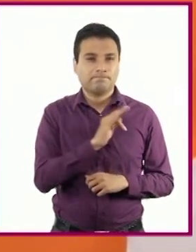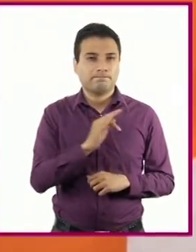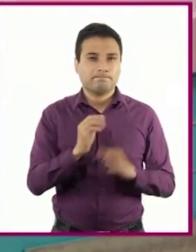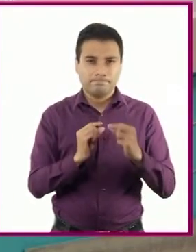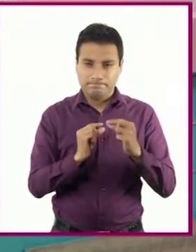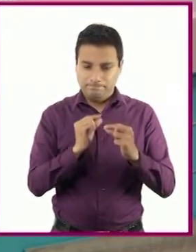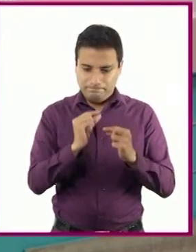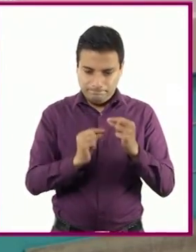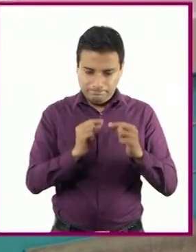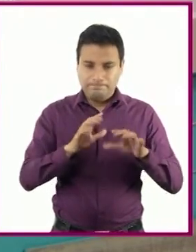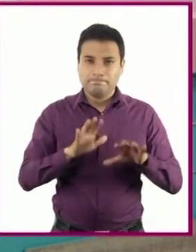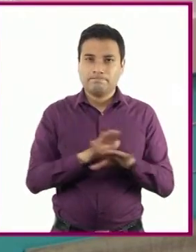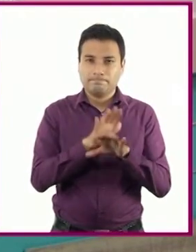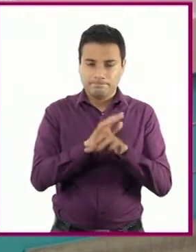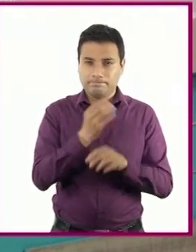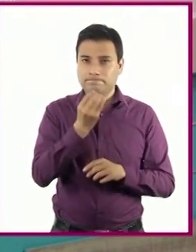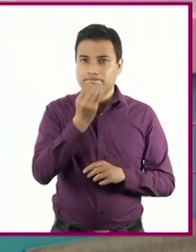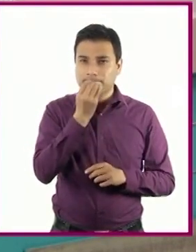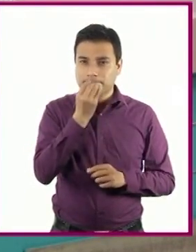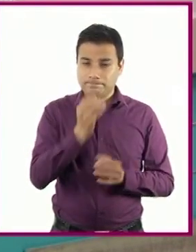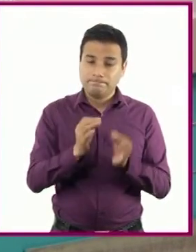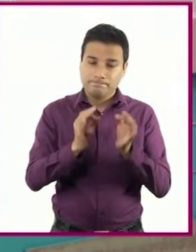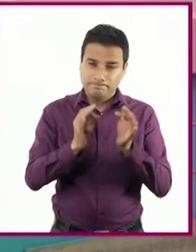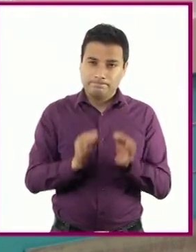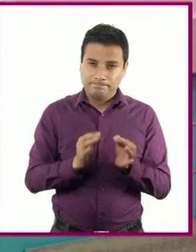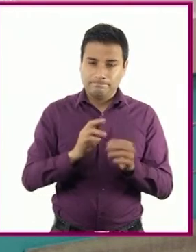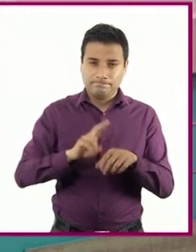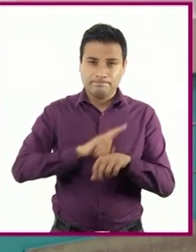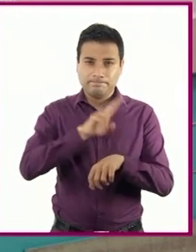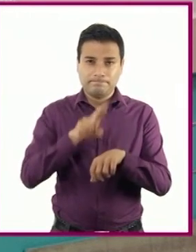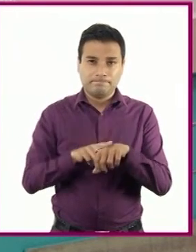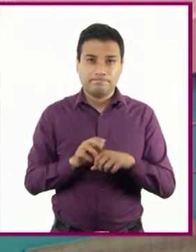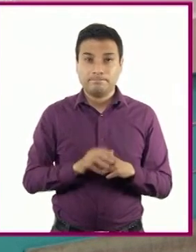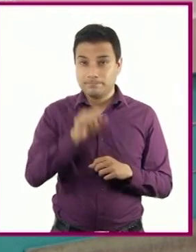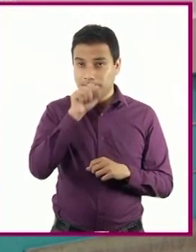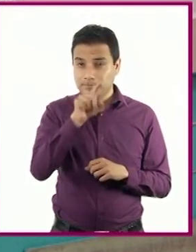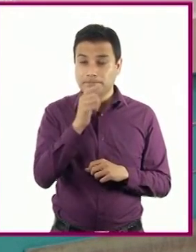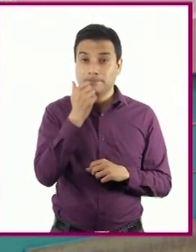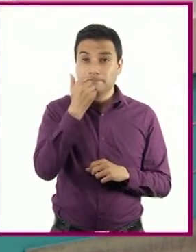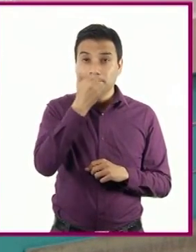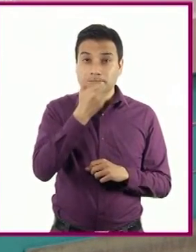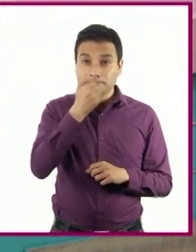nuestra dieta. Así es, maestro. También es importante que las alumnas